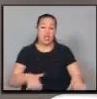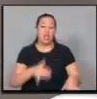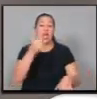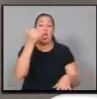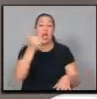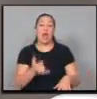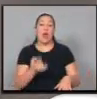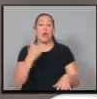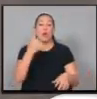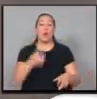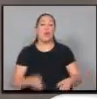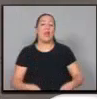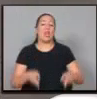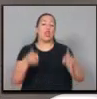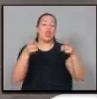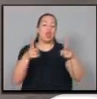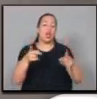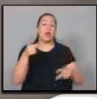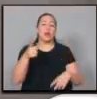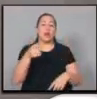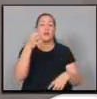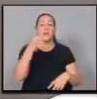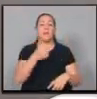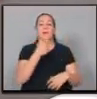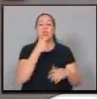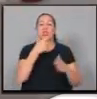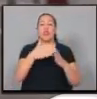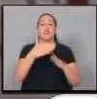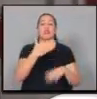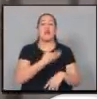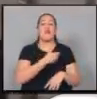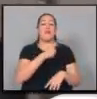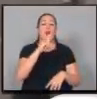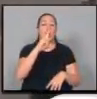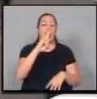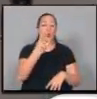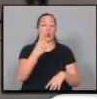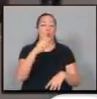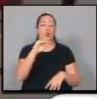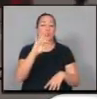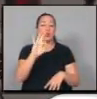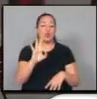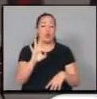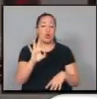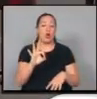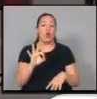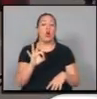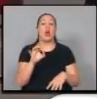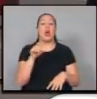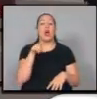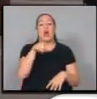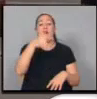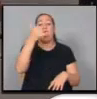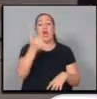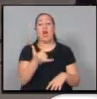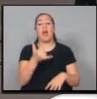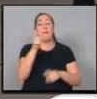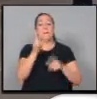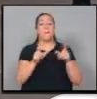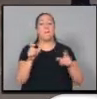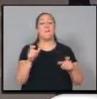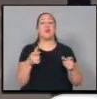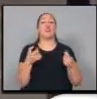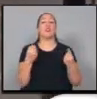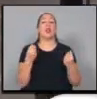torre que es la Torre Tanque, está en Mendoza y Falucho. Esta torre es la Torre del Agua, Allí hay gente que les ofrece